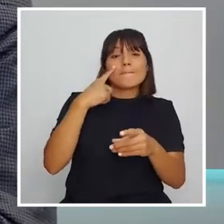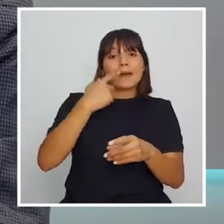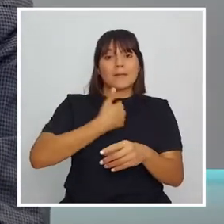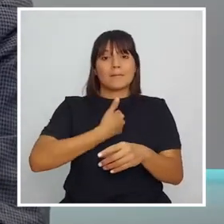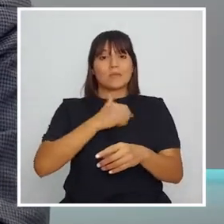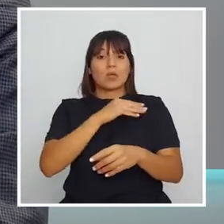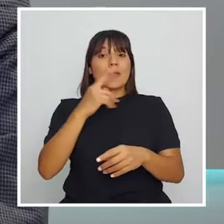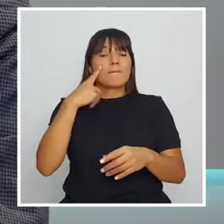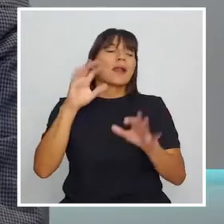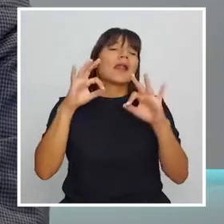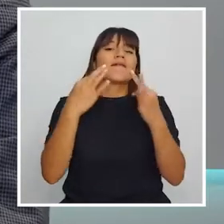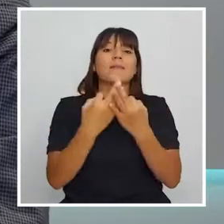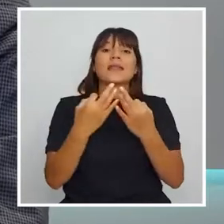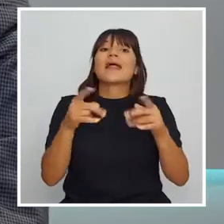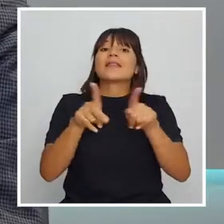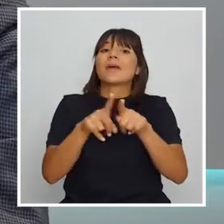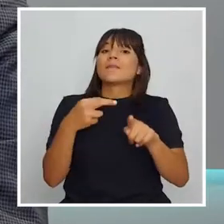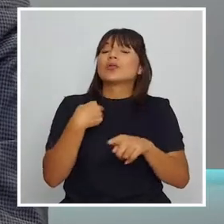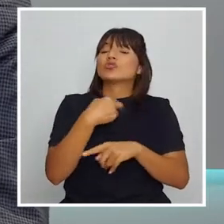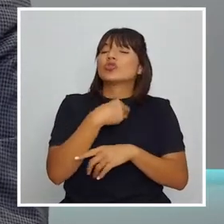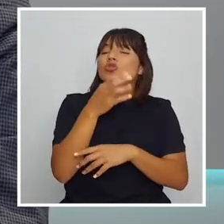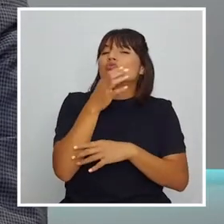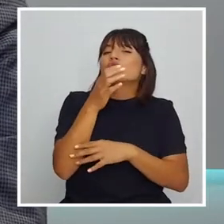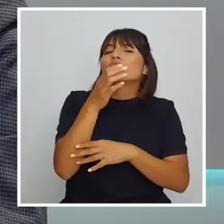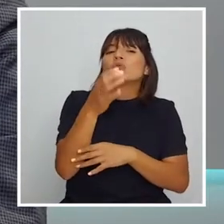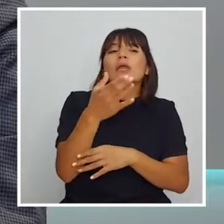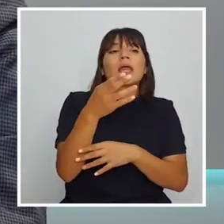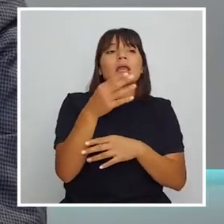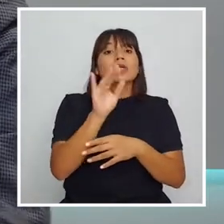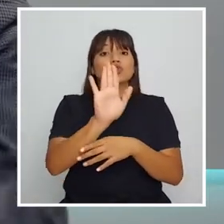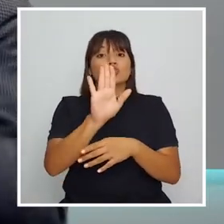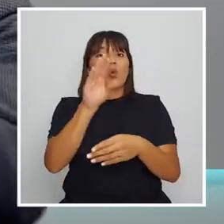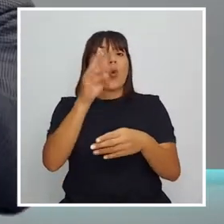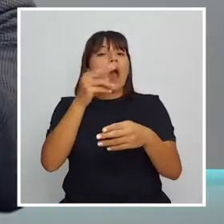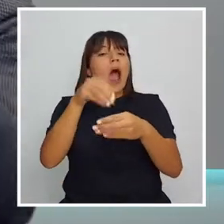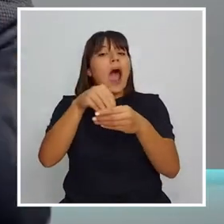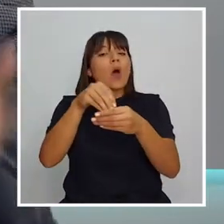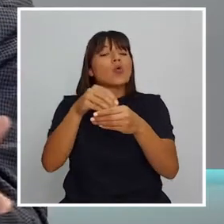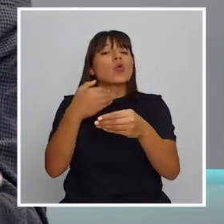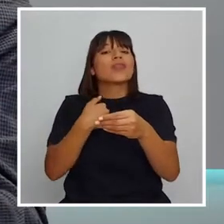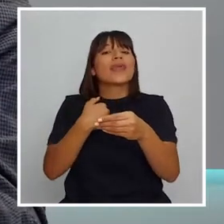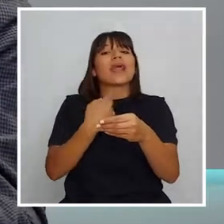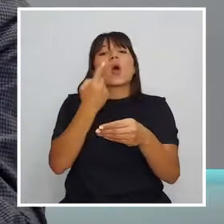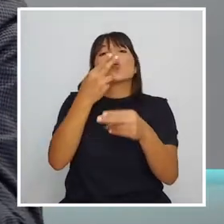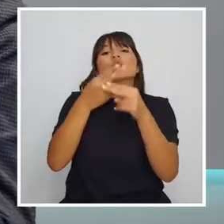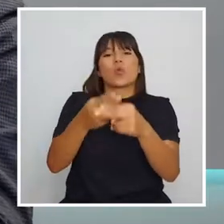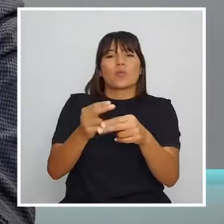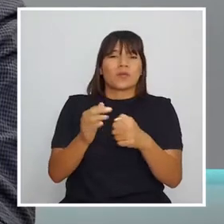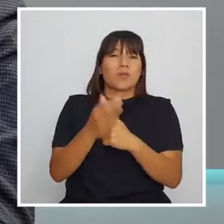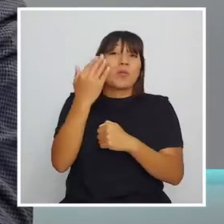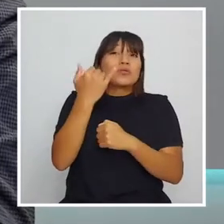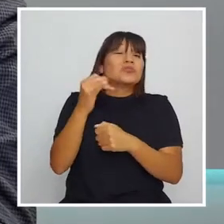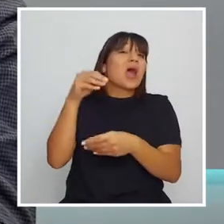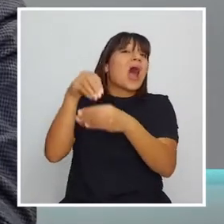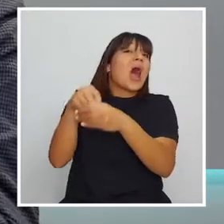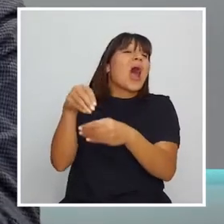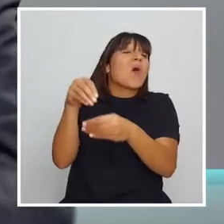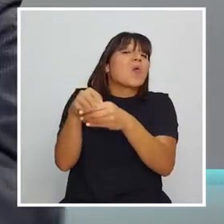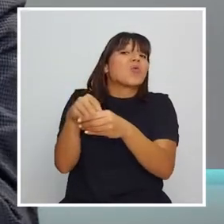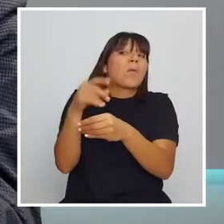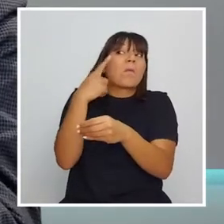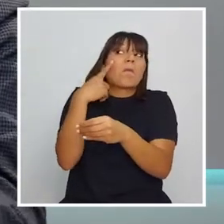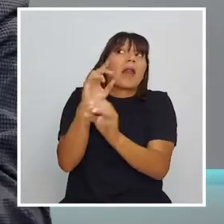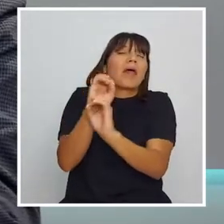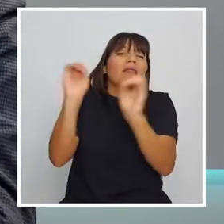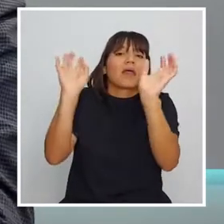que recomendamos en la oficina es que póngale nombre a ese ahorro. Ahorrar en abstracto es muy difícil. Ahorrar